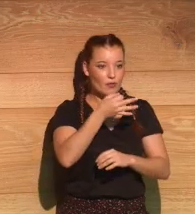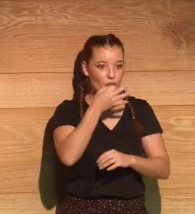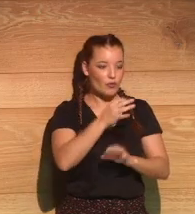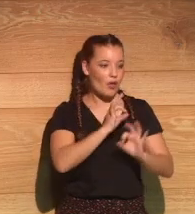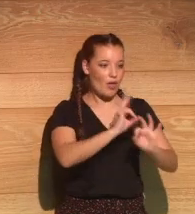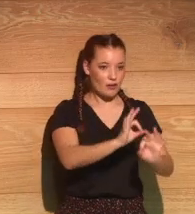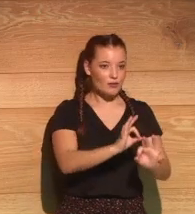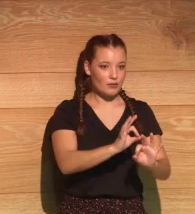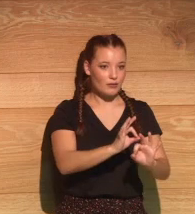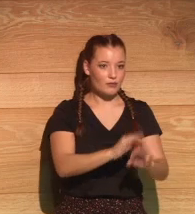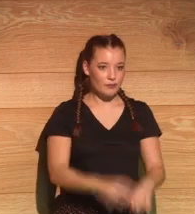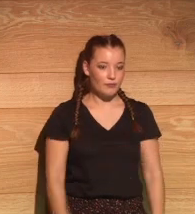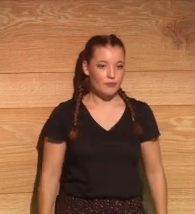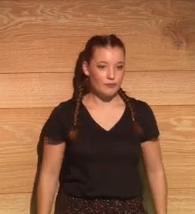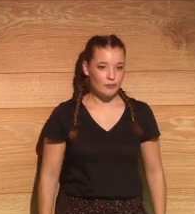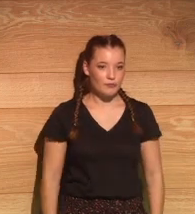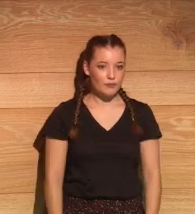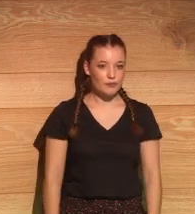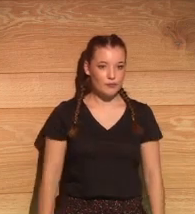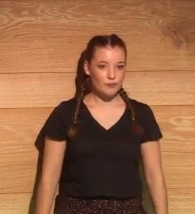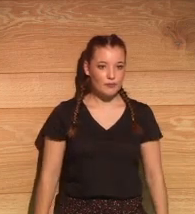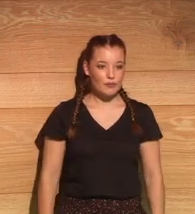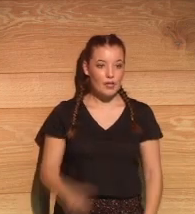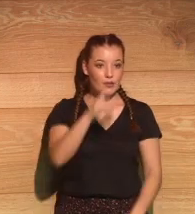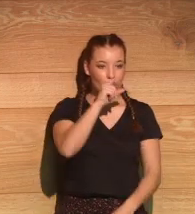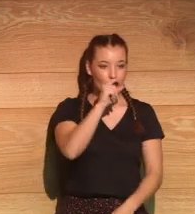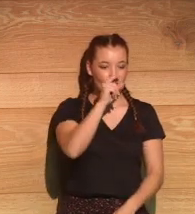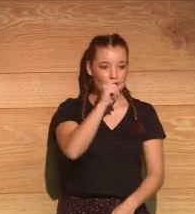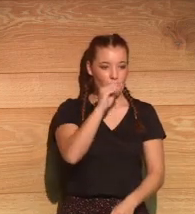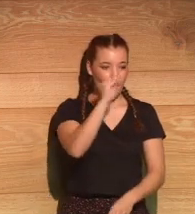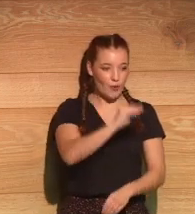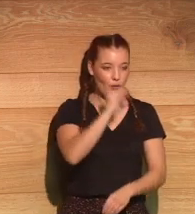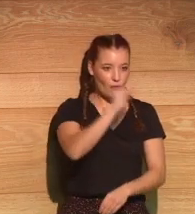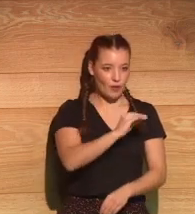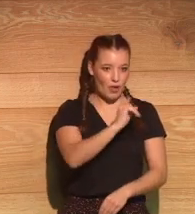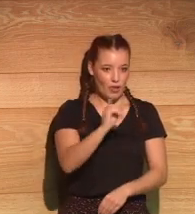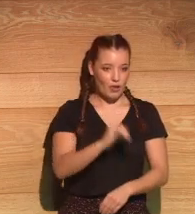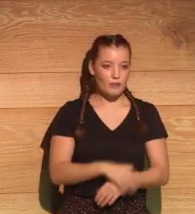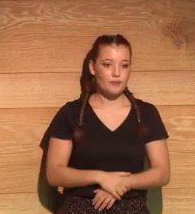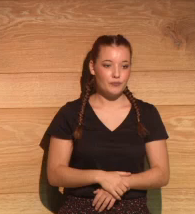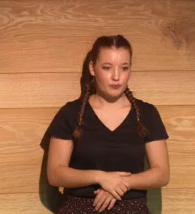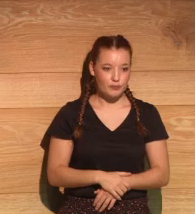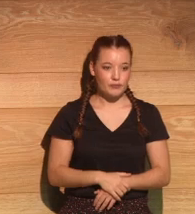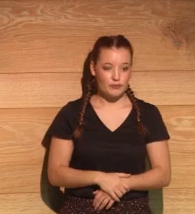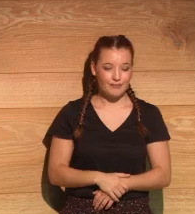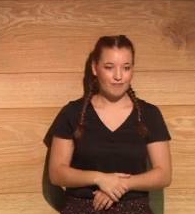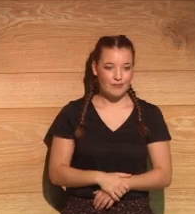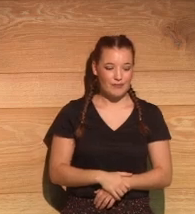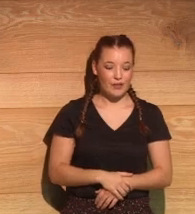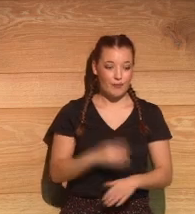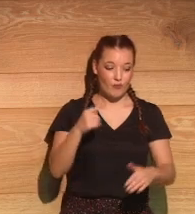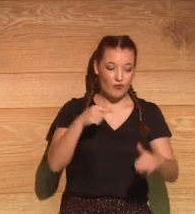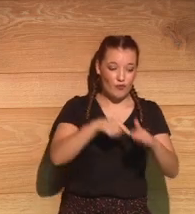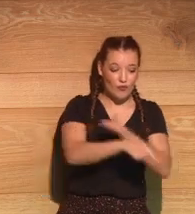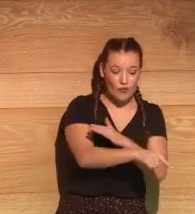las ocasiones, ¿no? Hay una pregunta en Twitter que, antes de dar paso también a otra pregunta en la sala, que viene a ahondar un poco en lo que